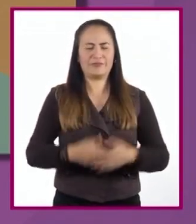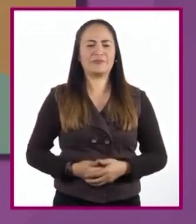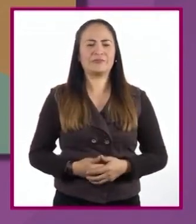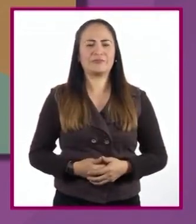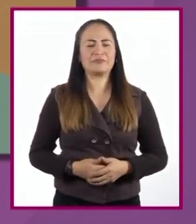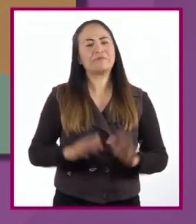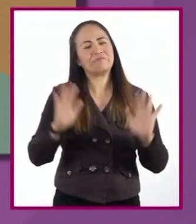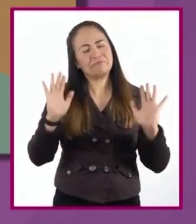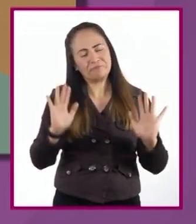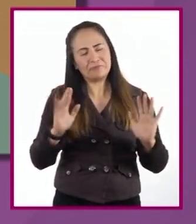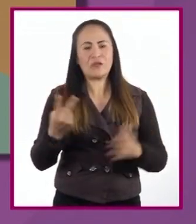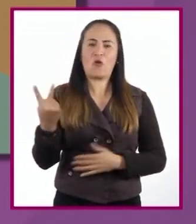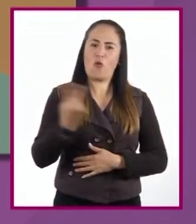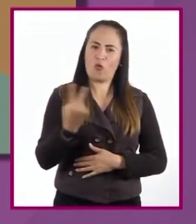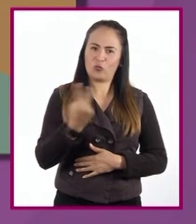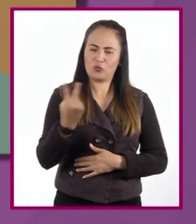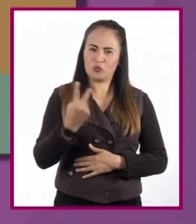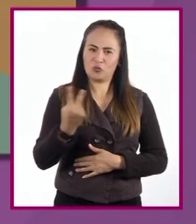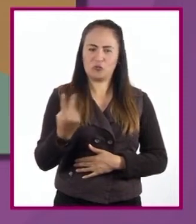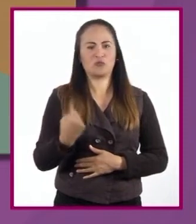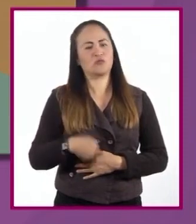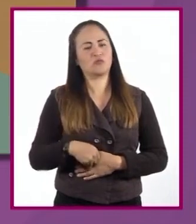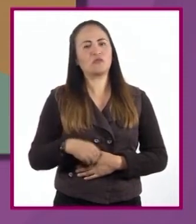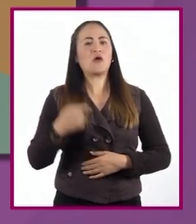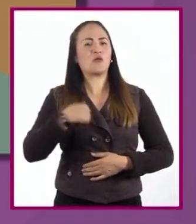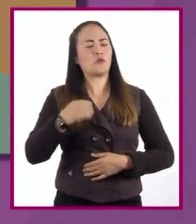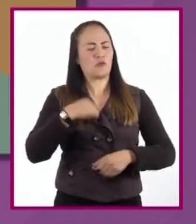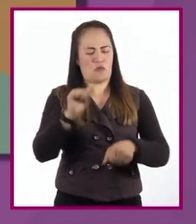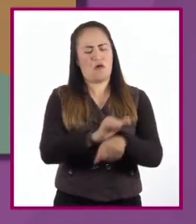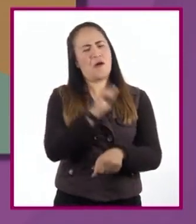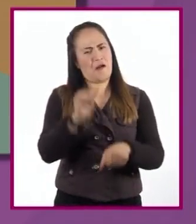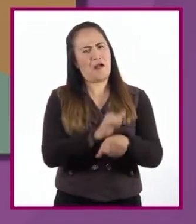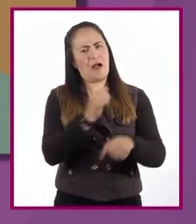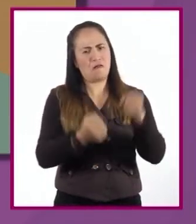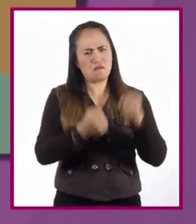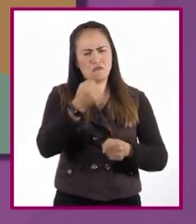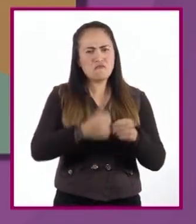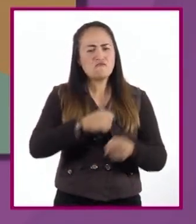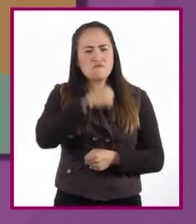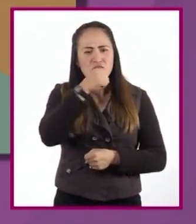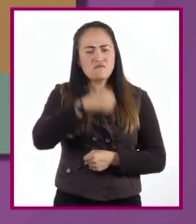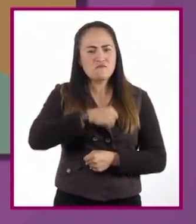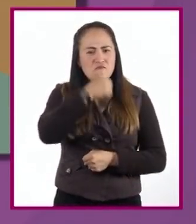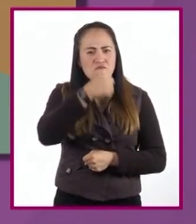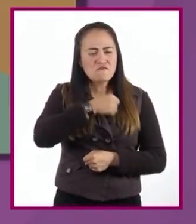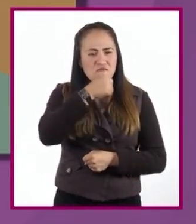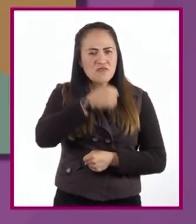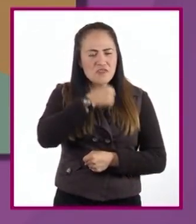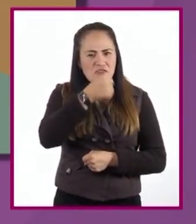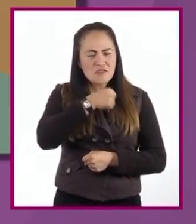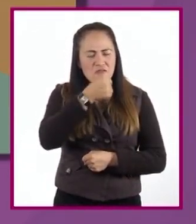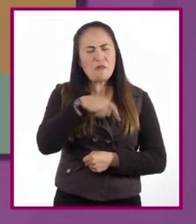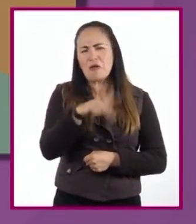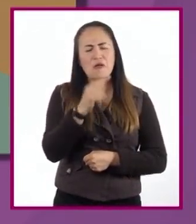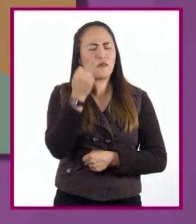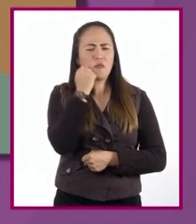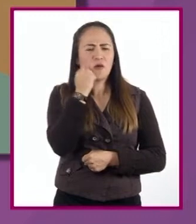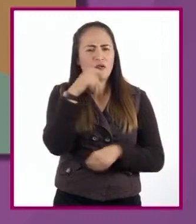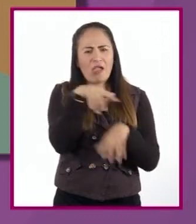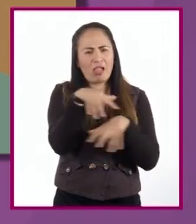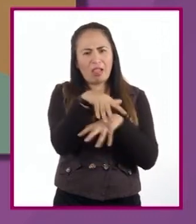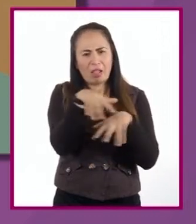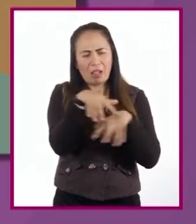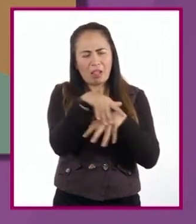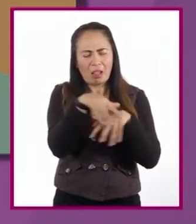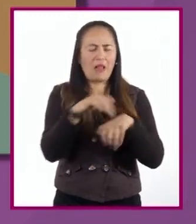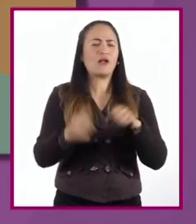Total, ahí vamos, ¿no? En mi cochecito que ya está medio carcachón, pero todavía jala, ¿no? Íbamos a todo